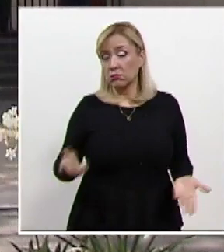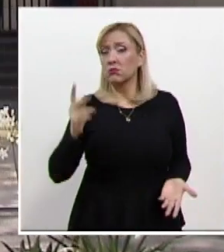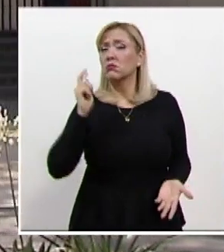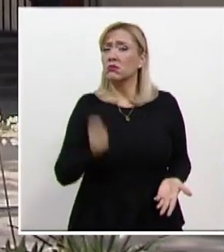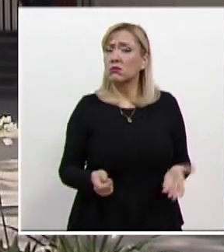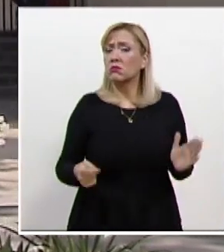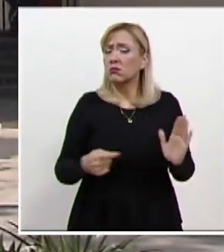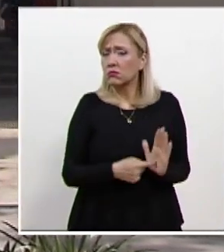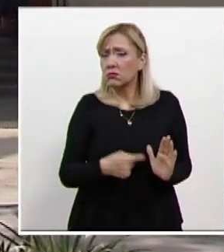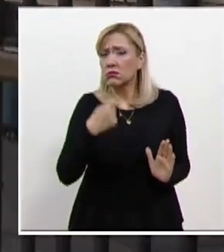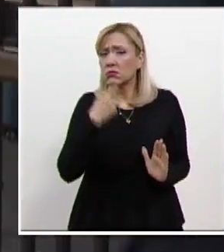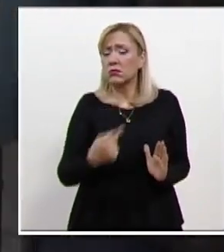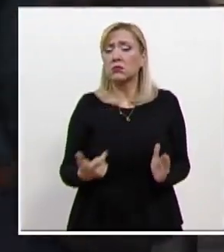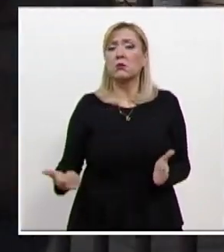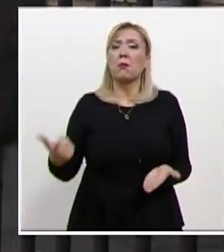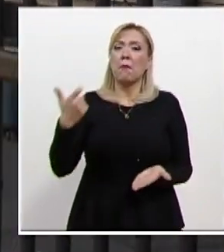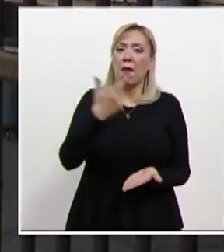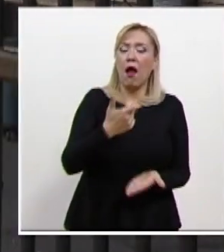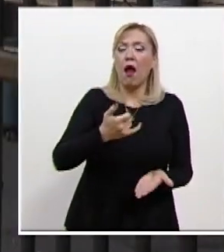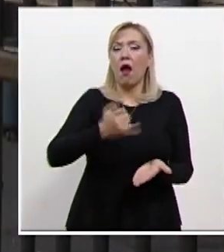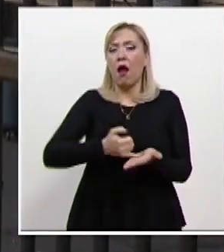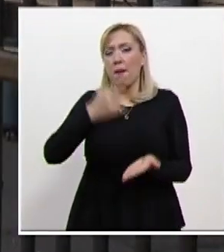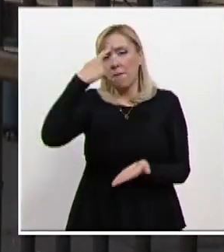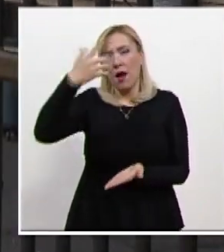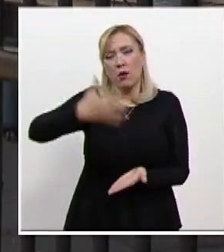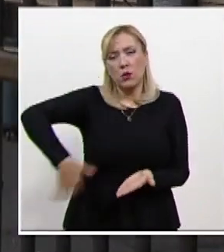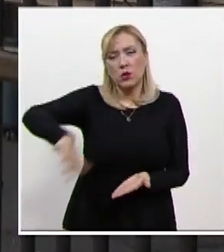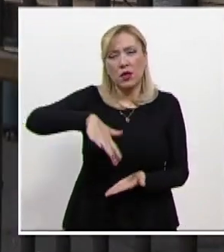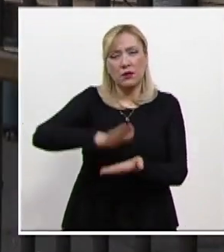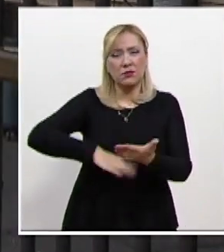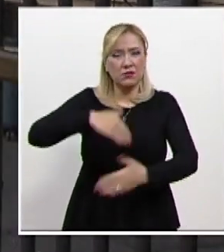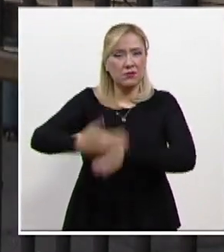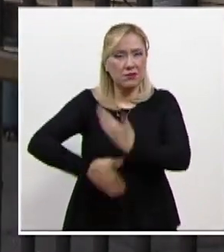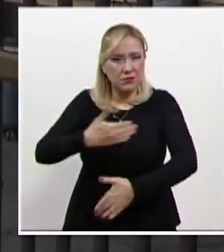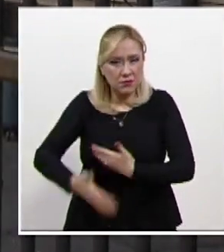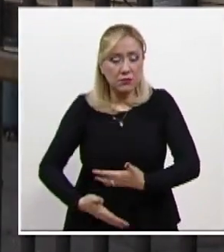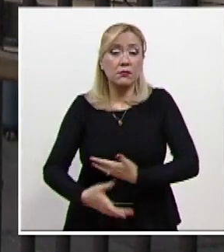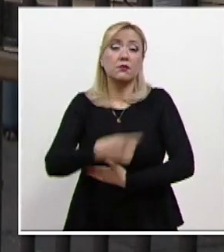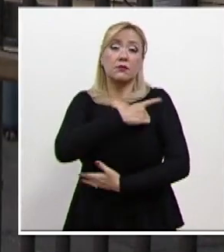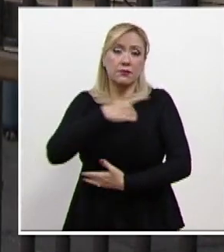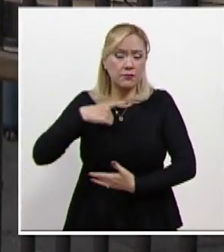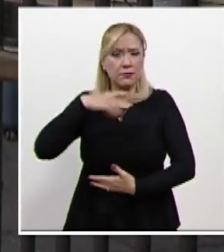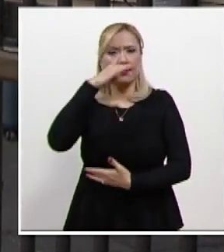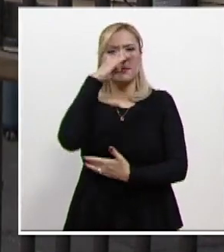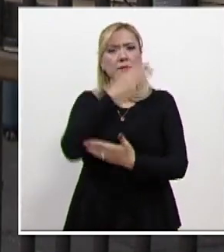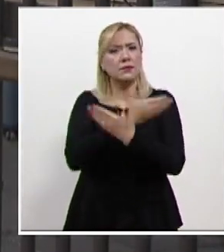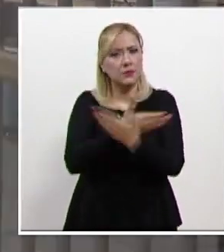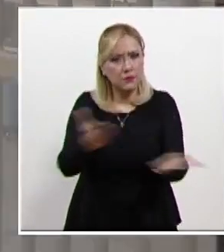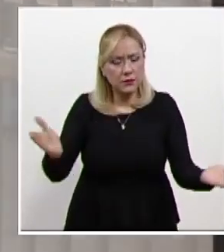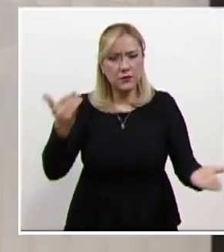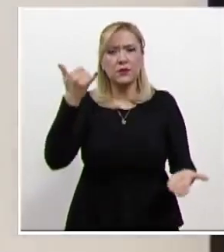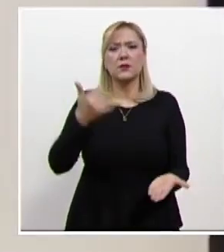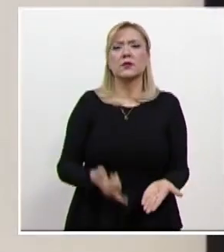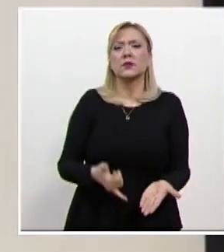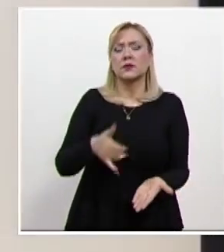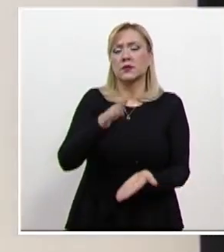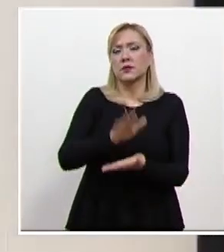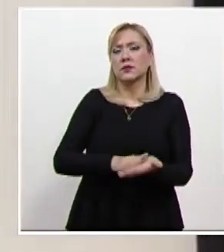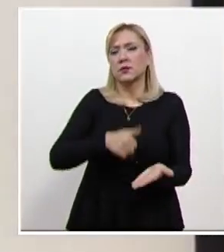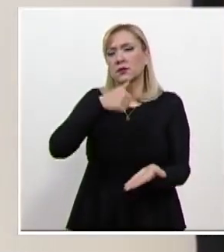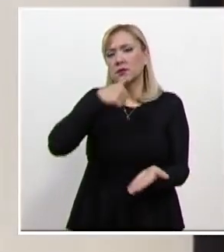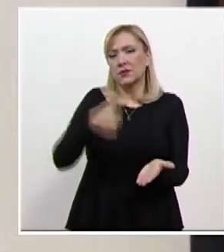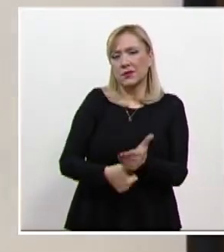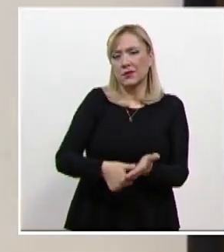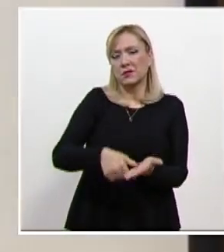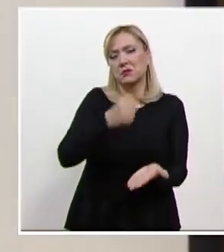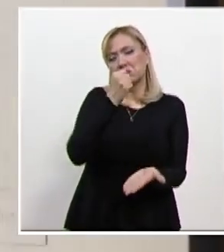que establecían el cobro de derechos por la búsqueda de información, servicio que debe ser gratuito, y por la expedición de documentos en copias simples